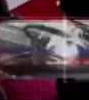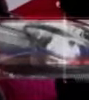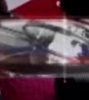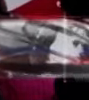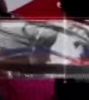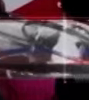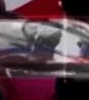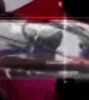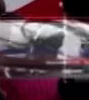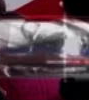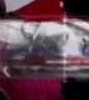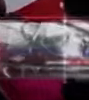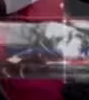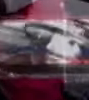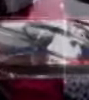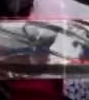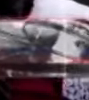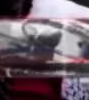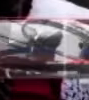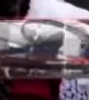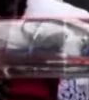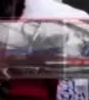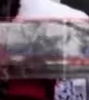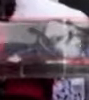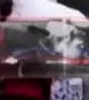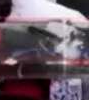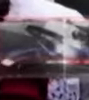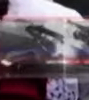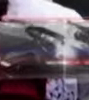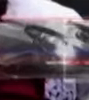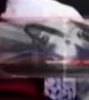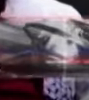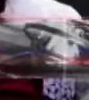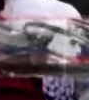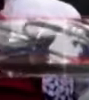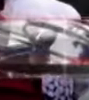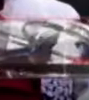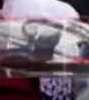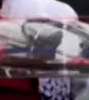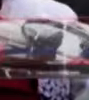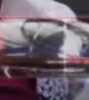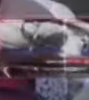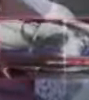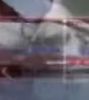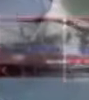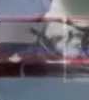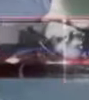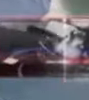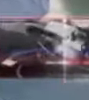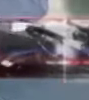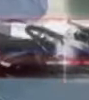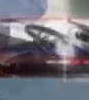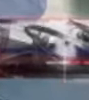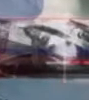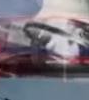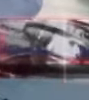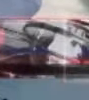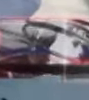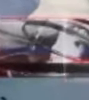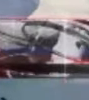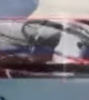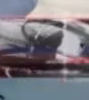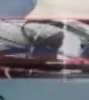de atención médica y laboratorio. Marco Mena destacó que la estrategia busca acercar atención médica preventiva y curativa a sus